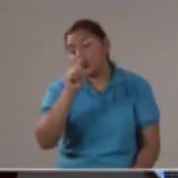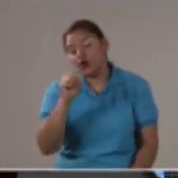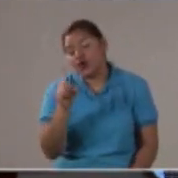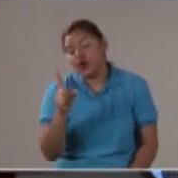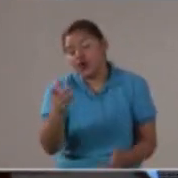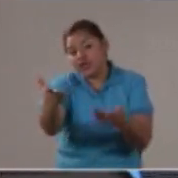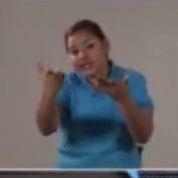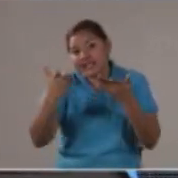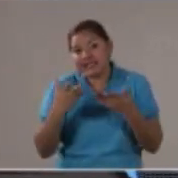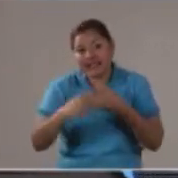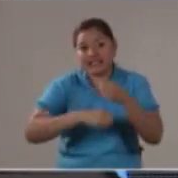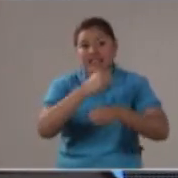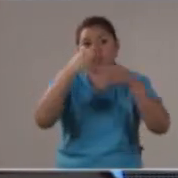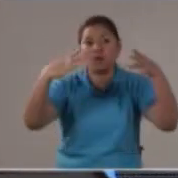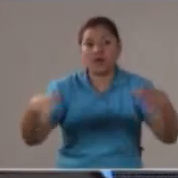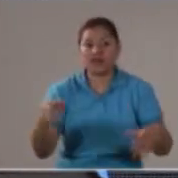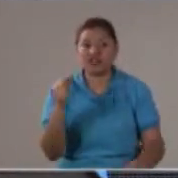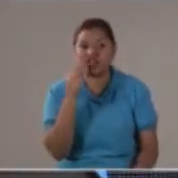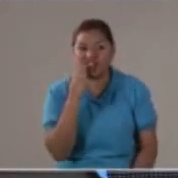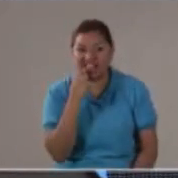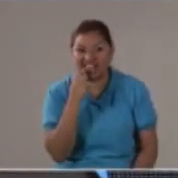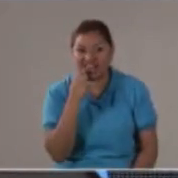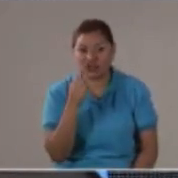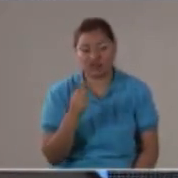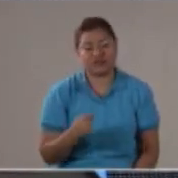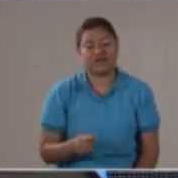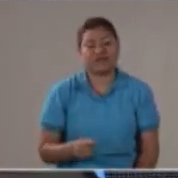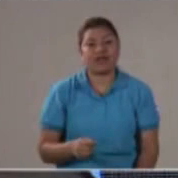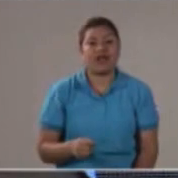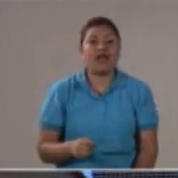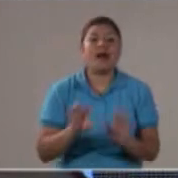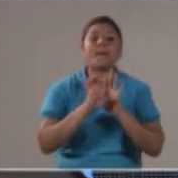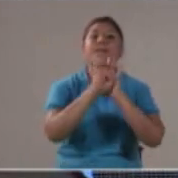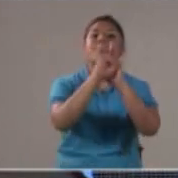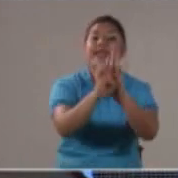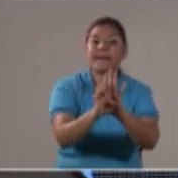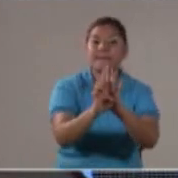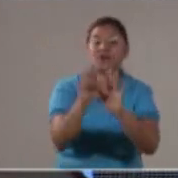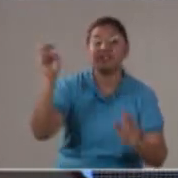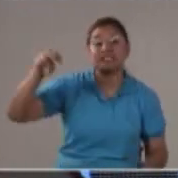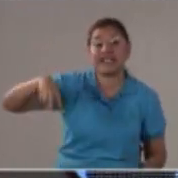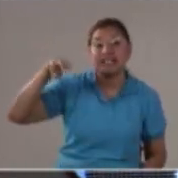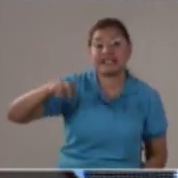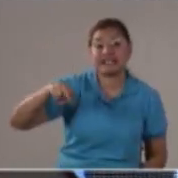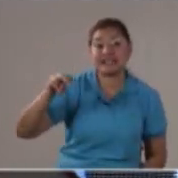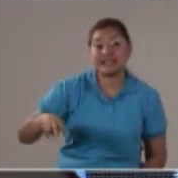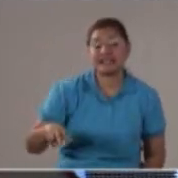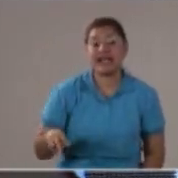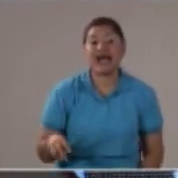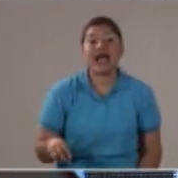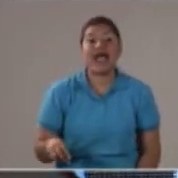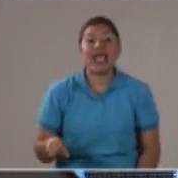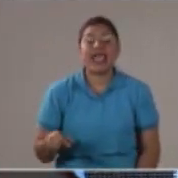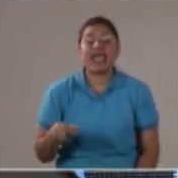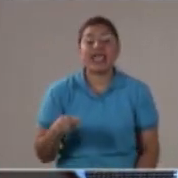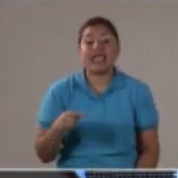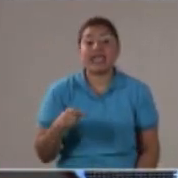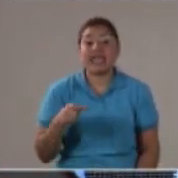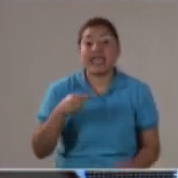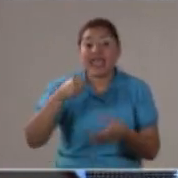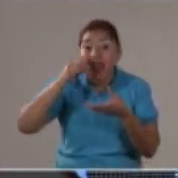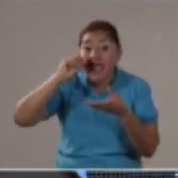un agricultor dijera: se necesita cardamomo, así que voy a sembrar café. Sería